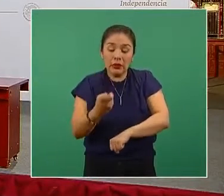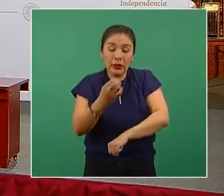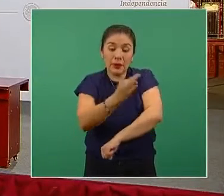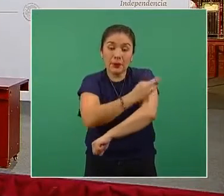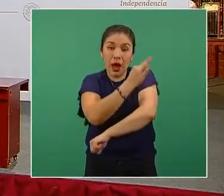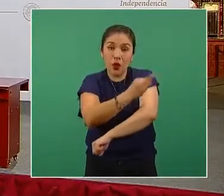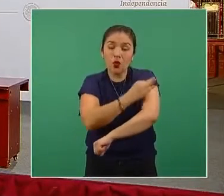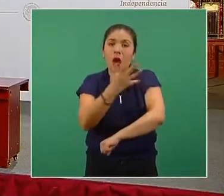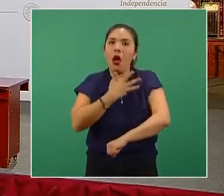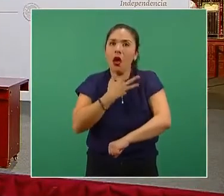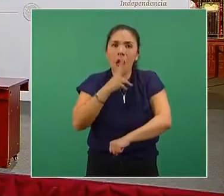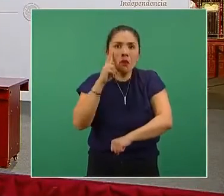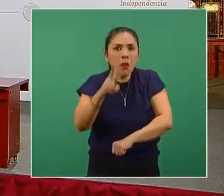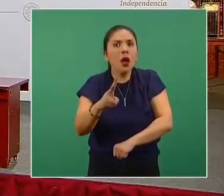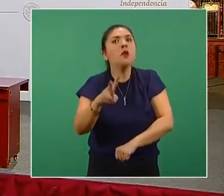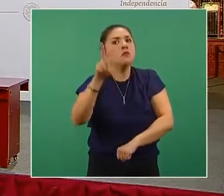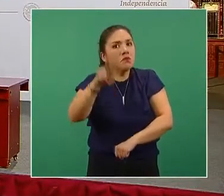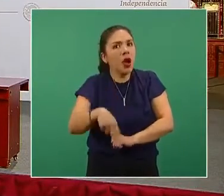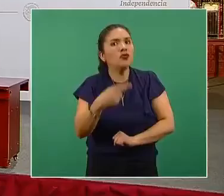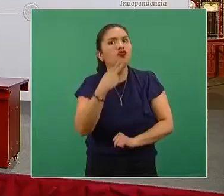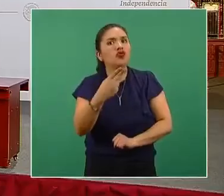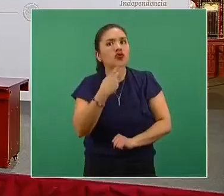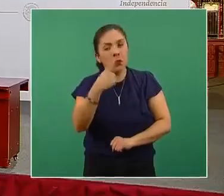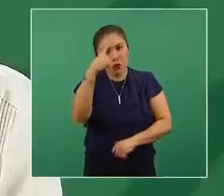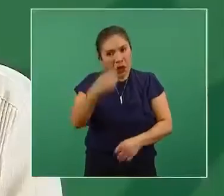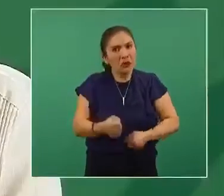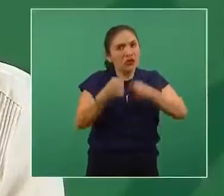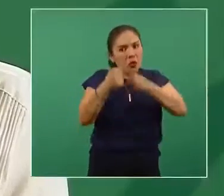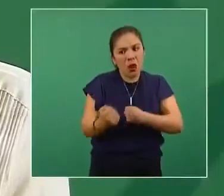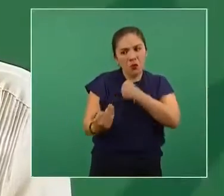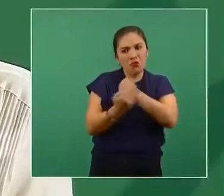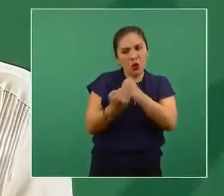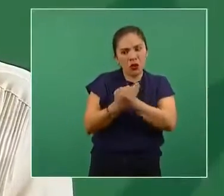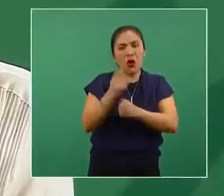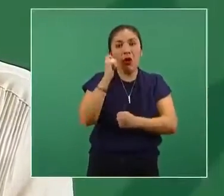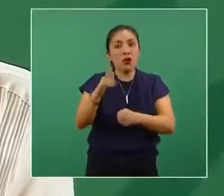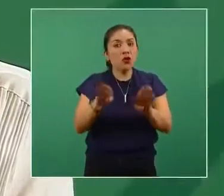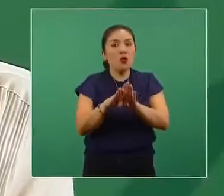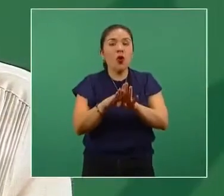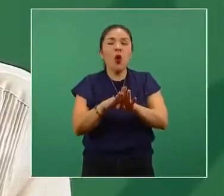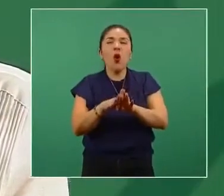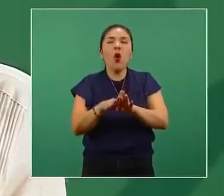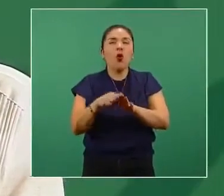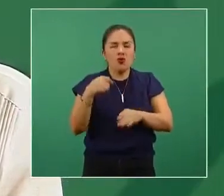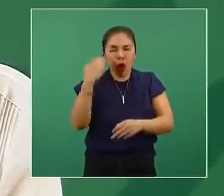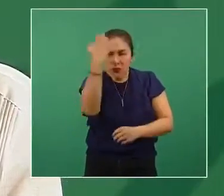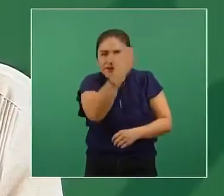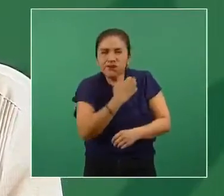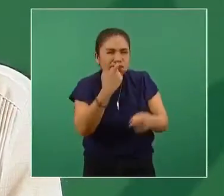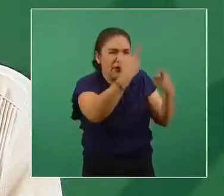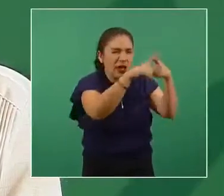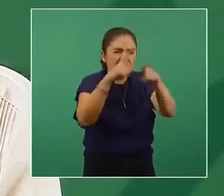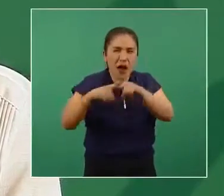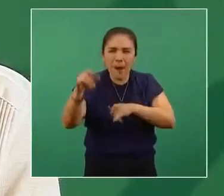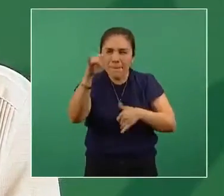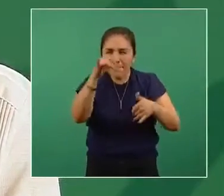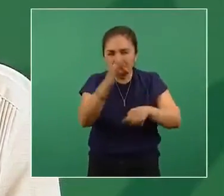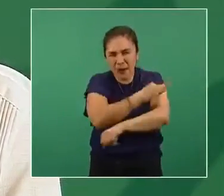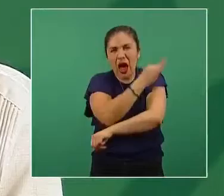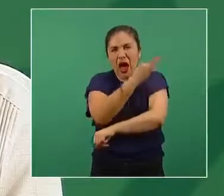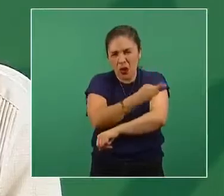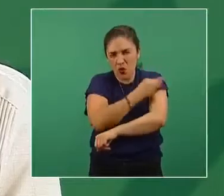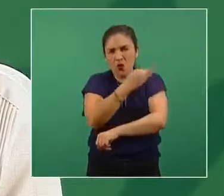ha mostrado también una alta eficacia y alta seguridad. Está entre las vacunas que en su momento hemos explorado de manera directa en